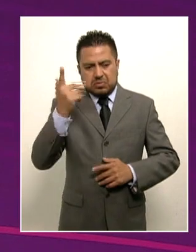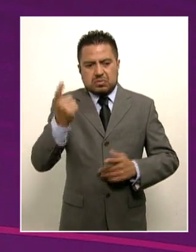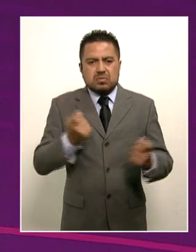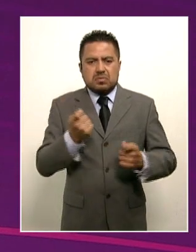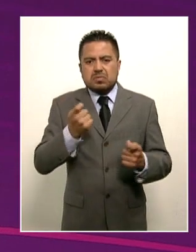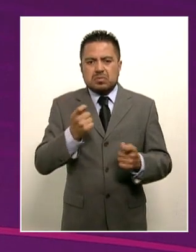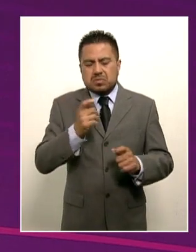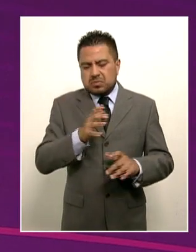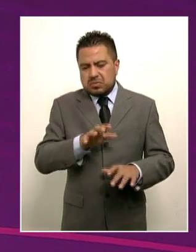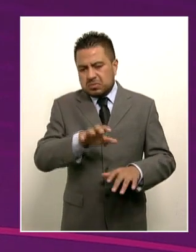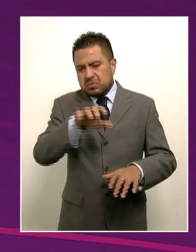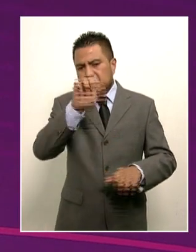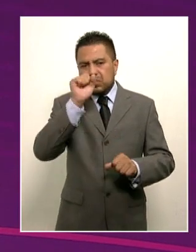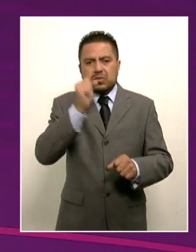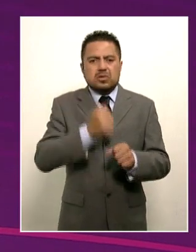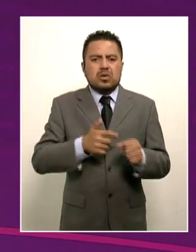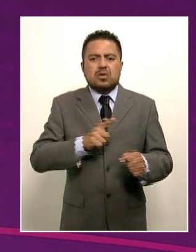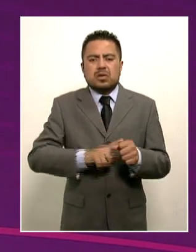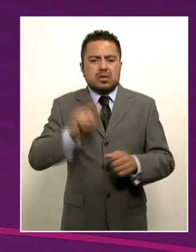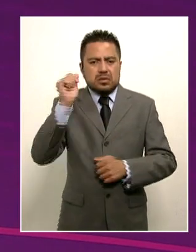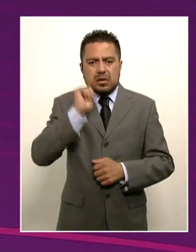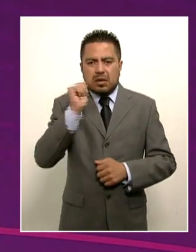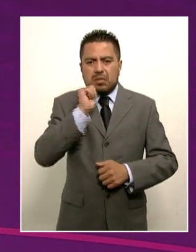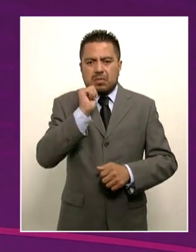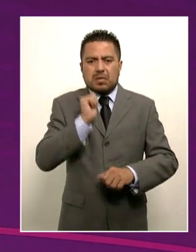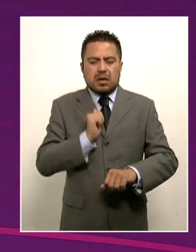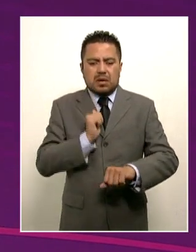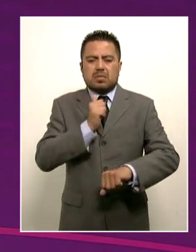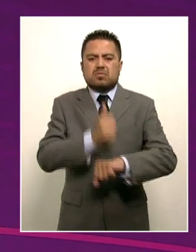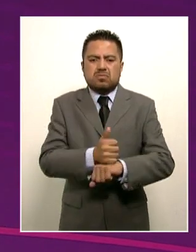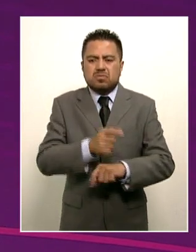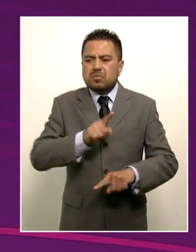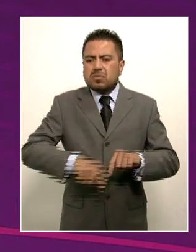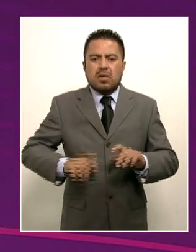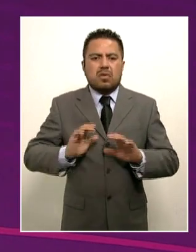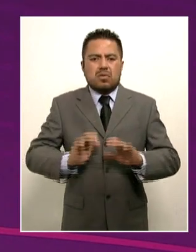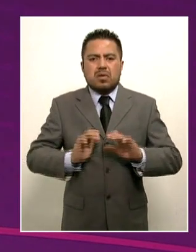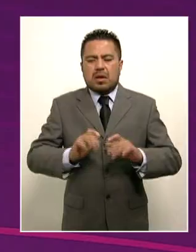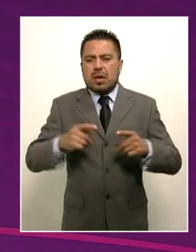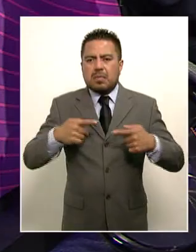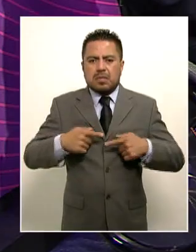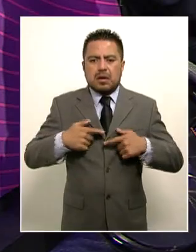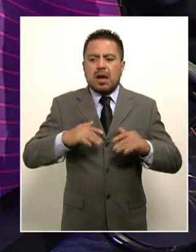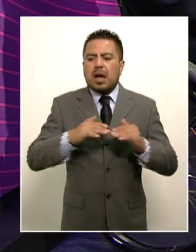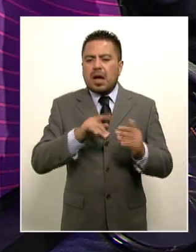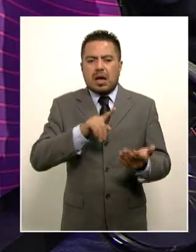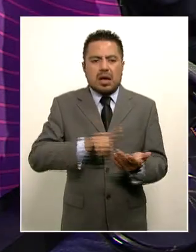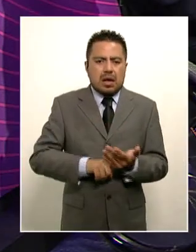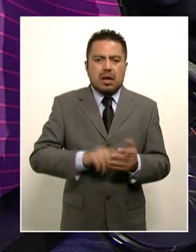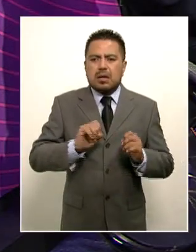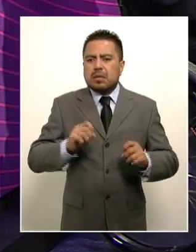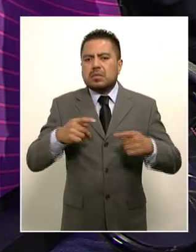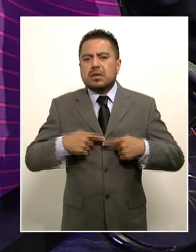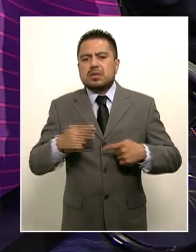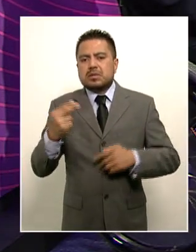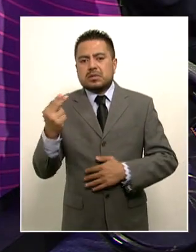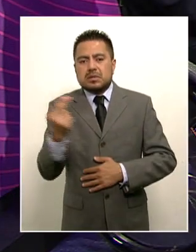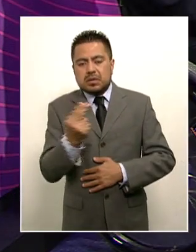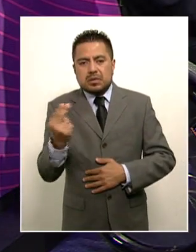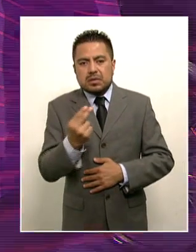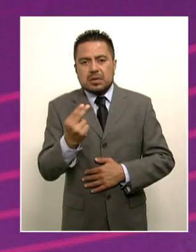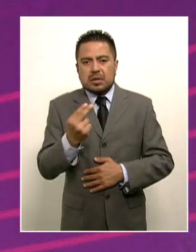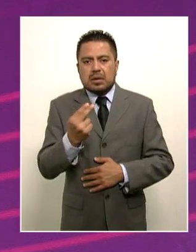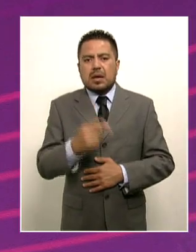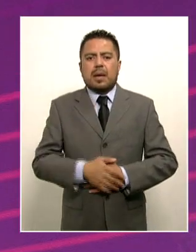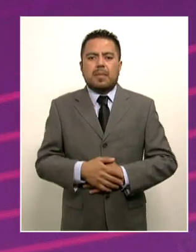Desde la perspectiva social siempre impuesta a que sea la que cuide a la persona que está en casa o a la persona que lo necesita.